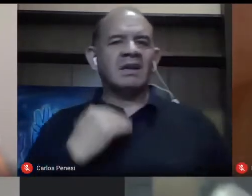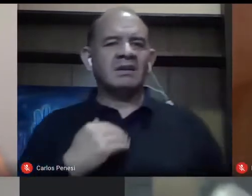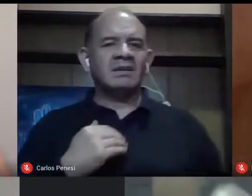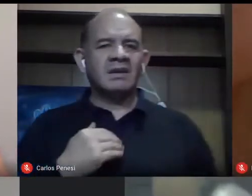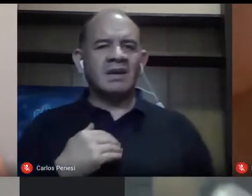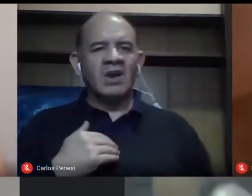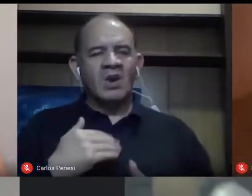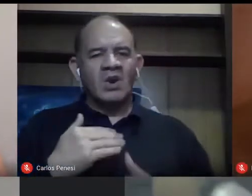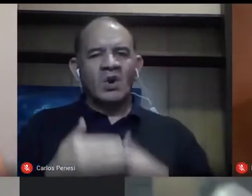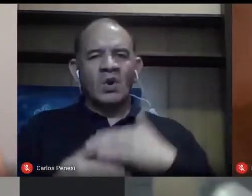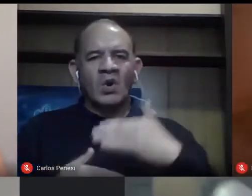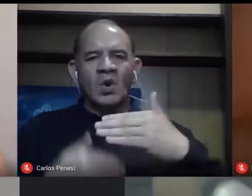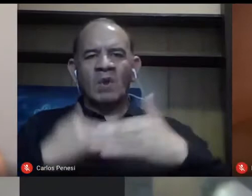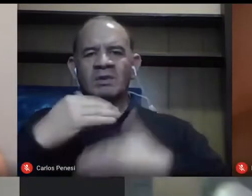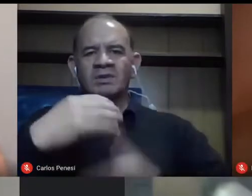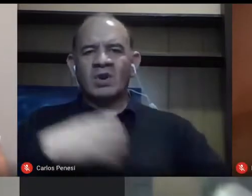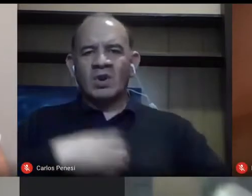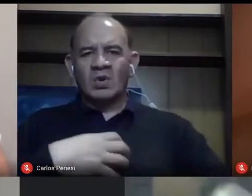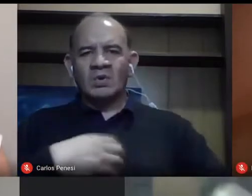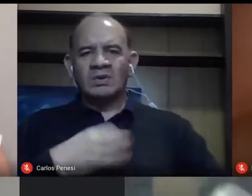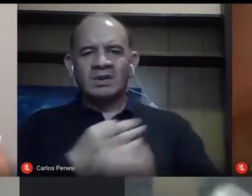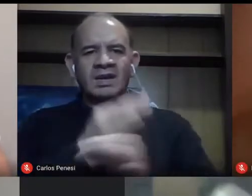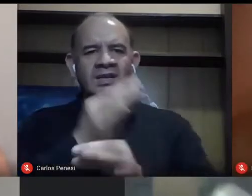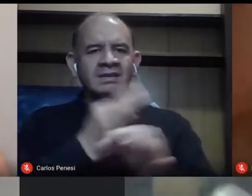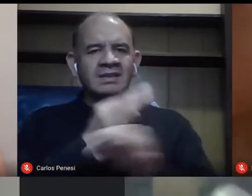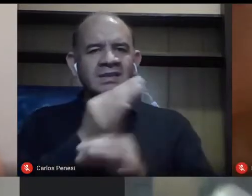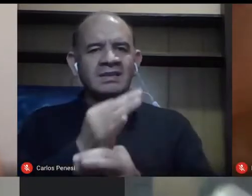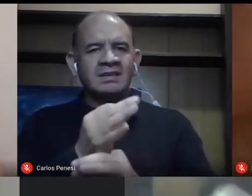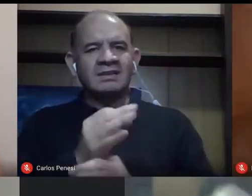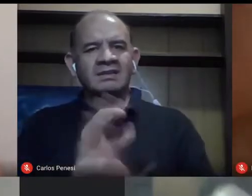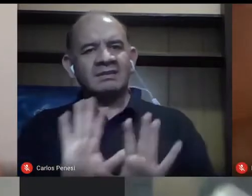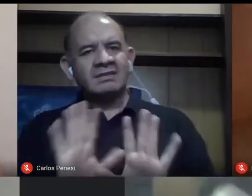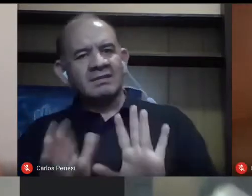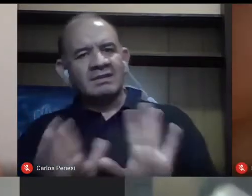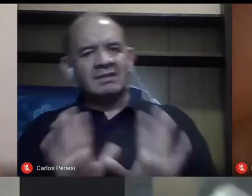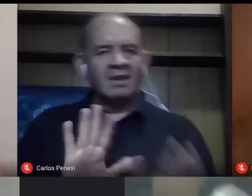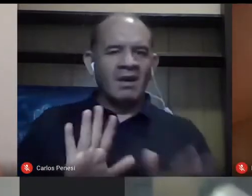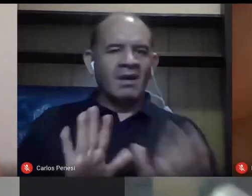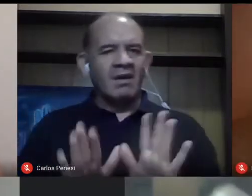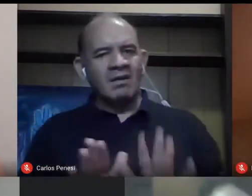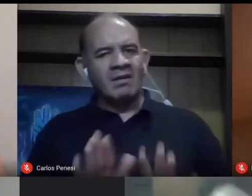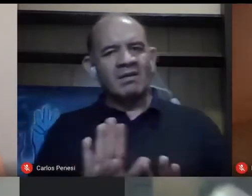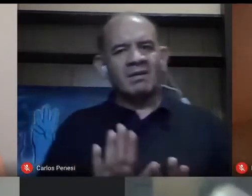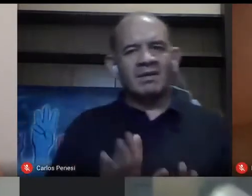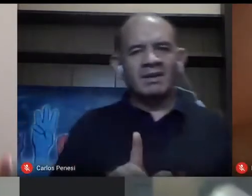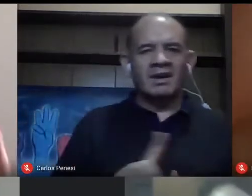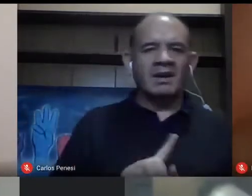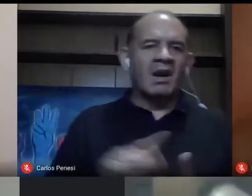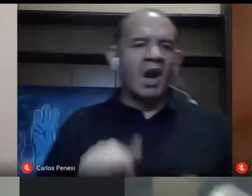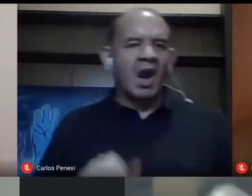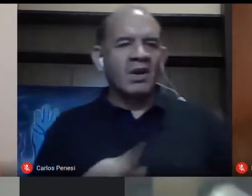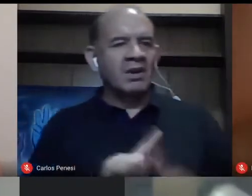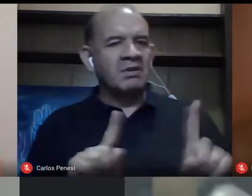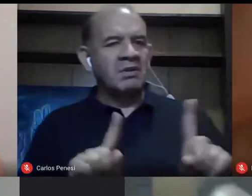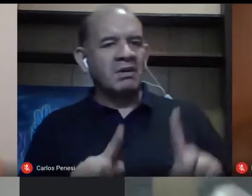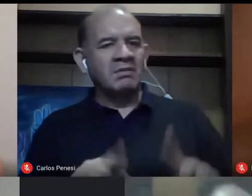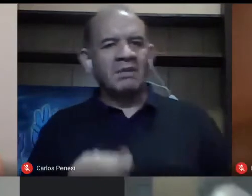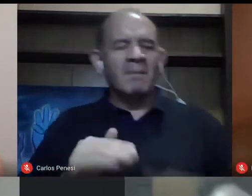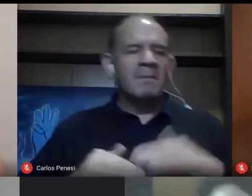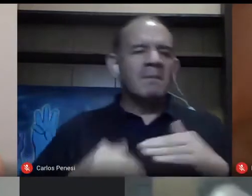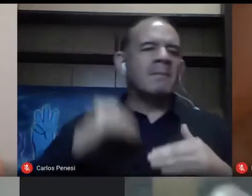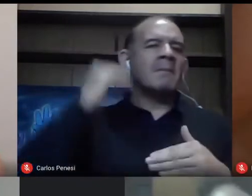comience capacitación a los bibliotecarios, prefiero mencionar o decir que va a ser más